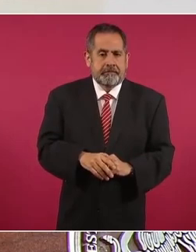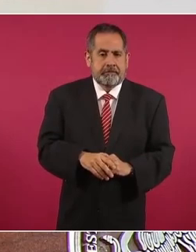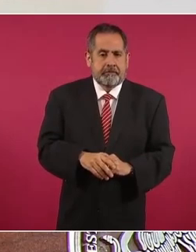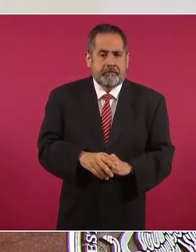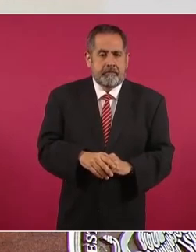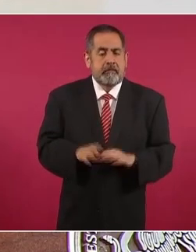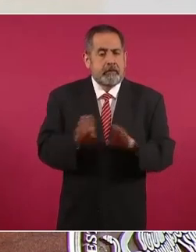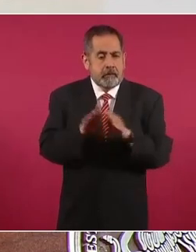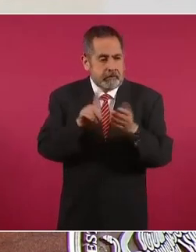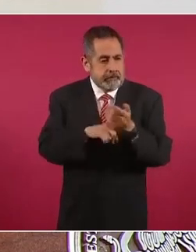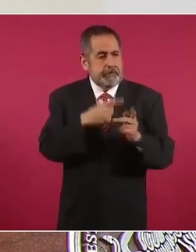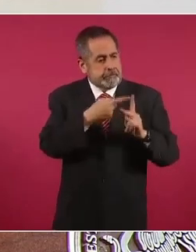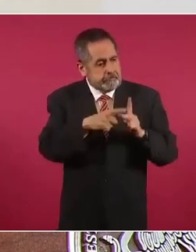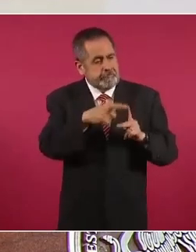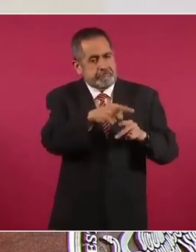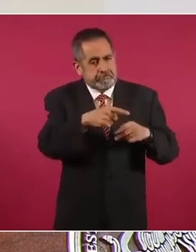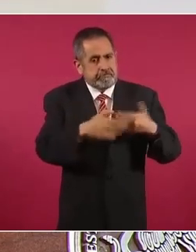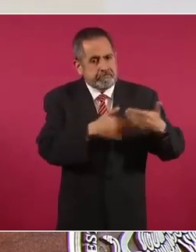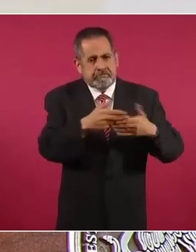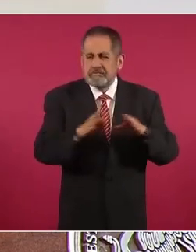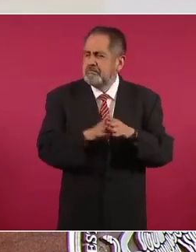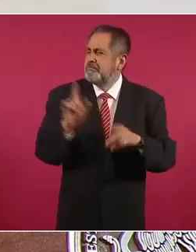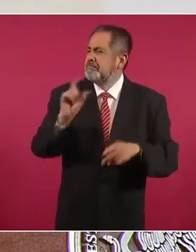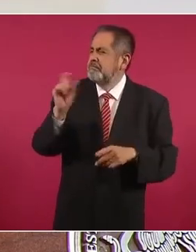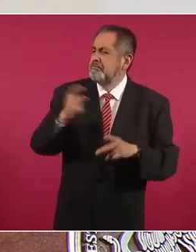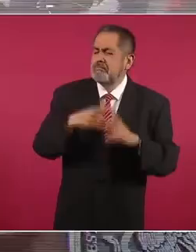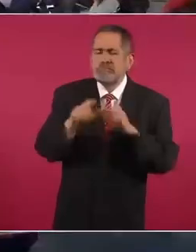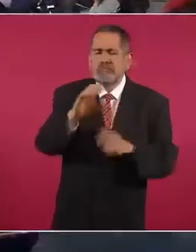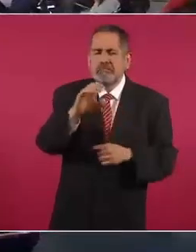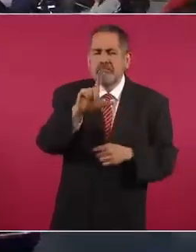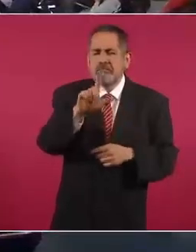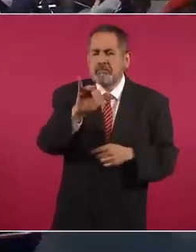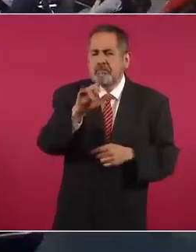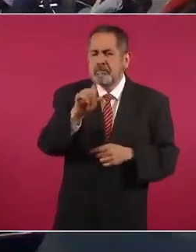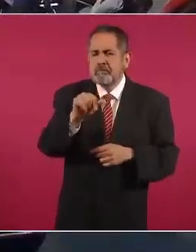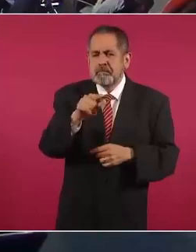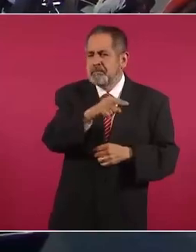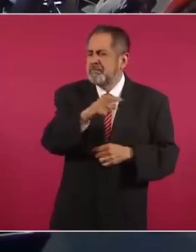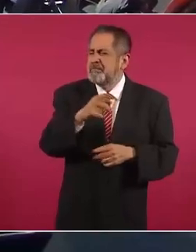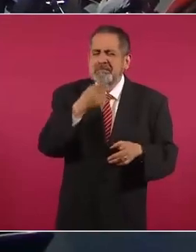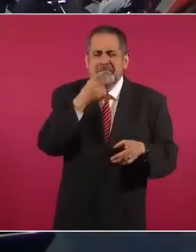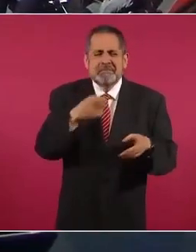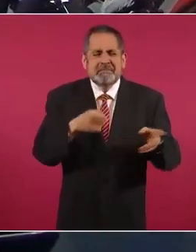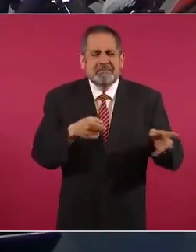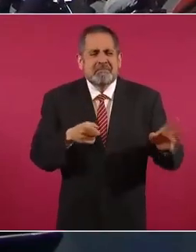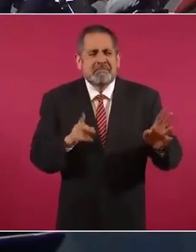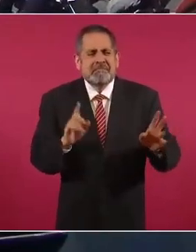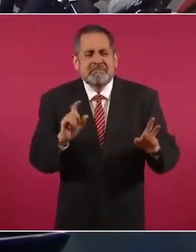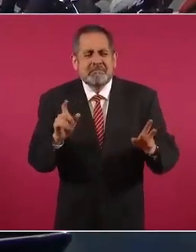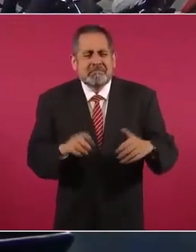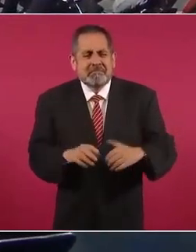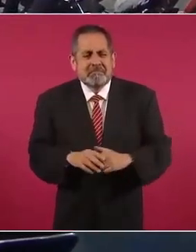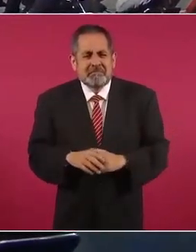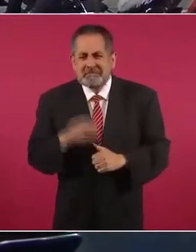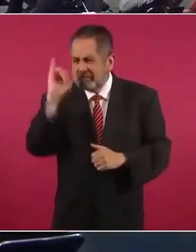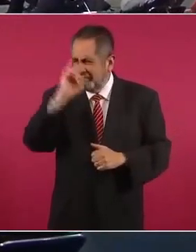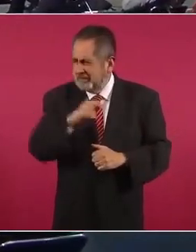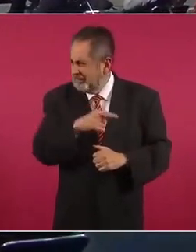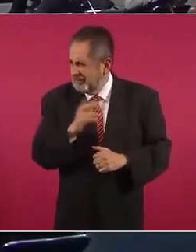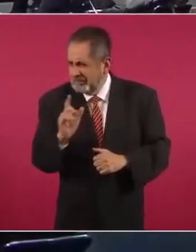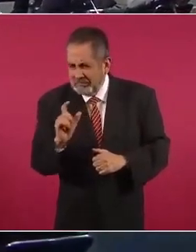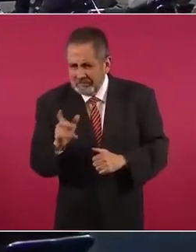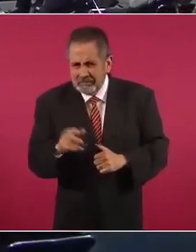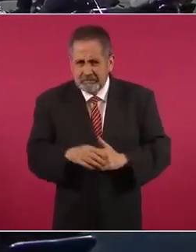pues ellos tienen que empezar. ¿Cuándo es que va Claudio, que es como el jefe?